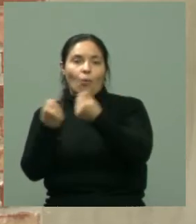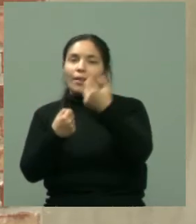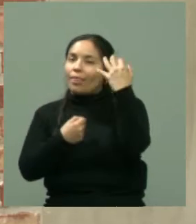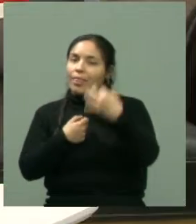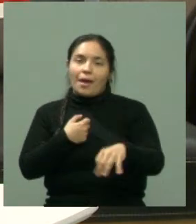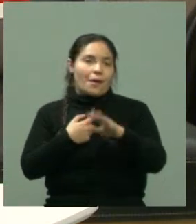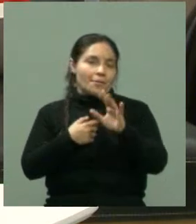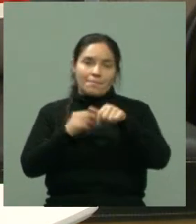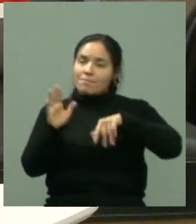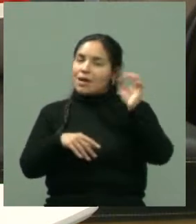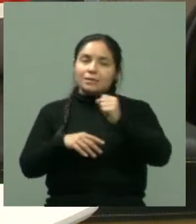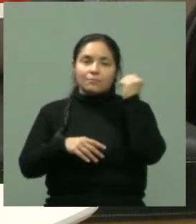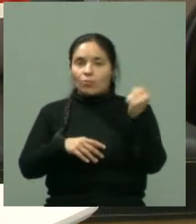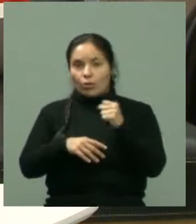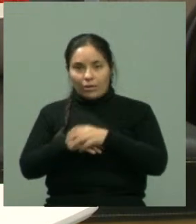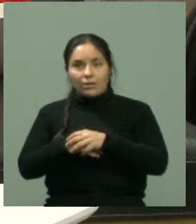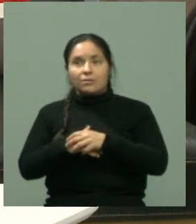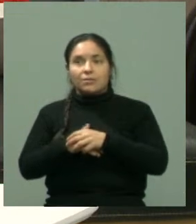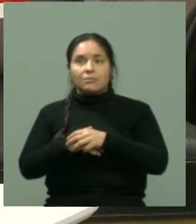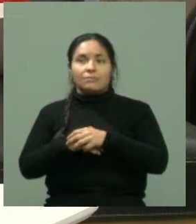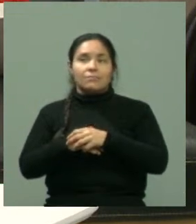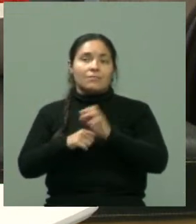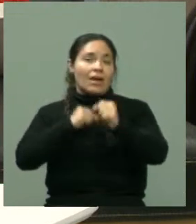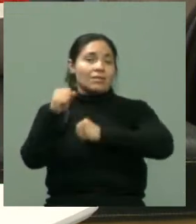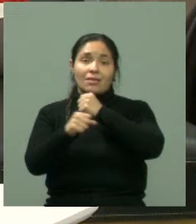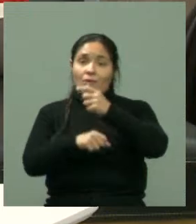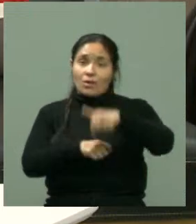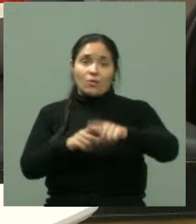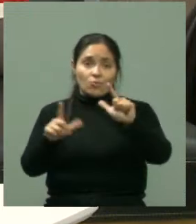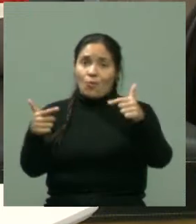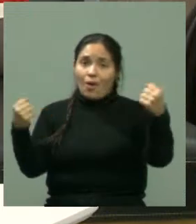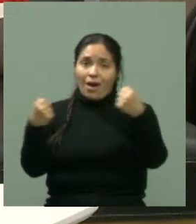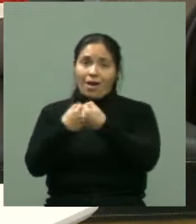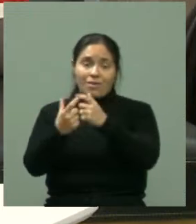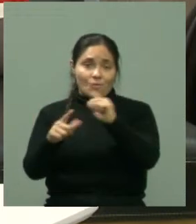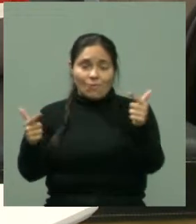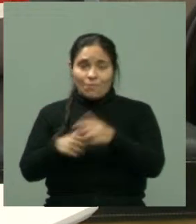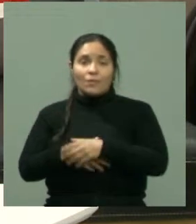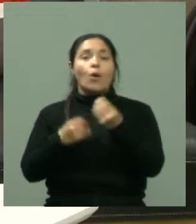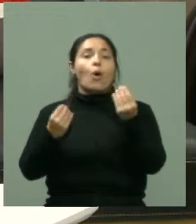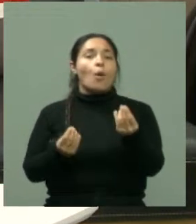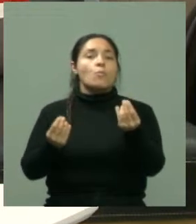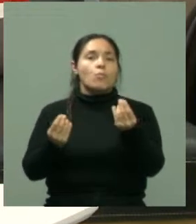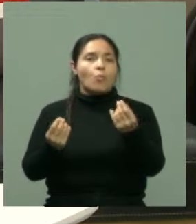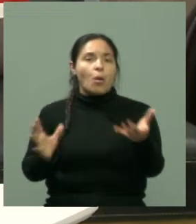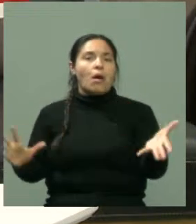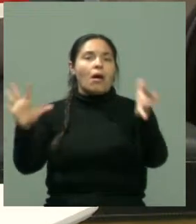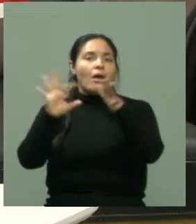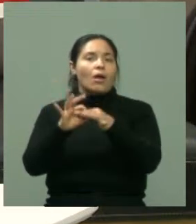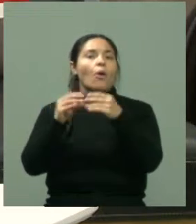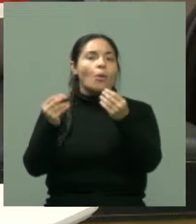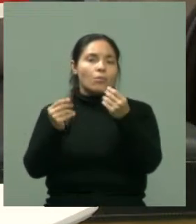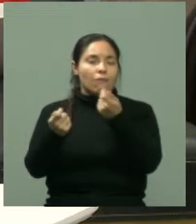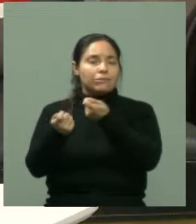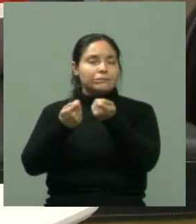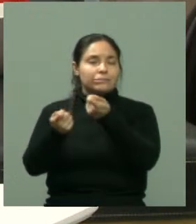lo principal, y no lo están teniendo, ver cómo se puede articular para que de alguna forma se